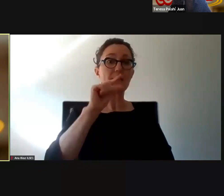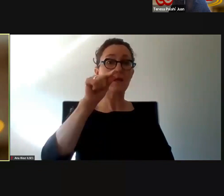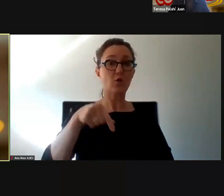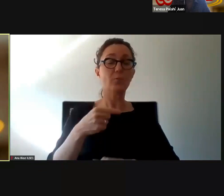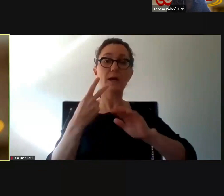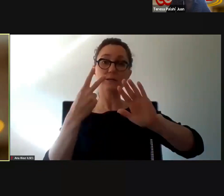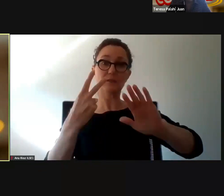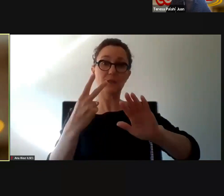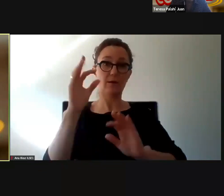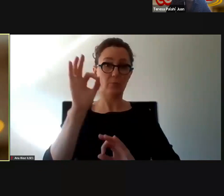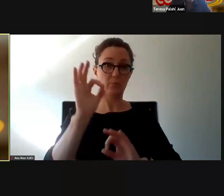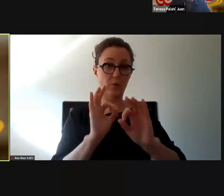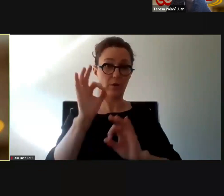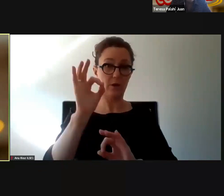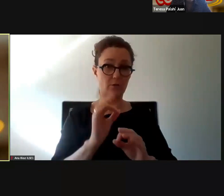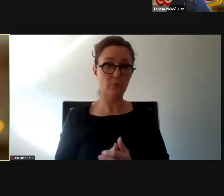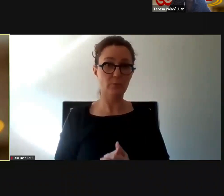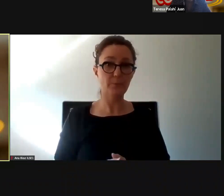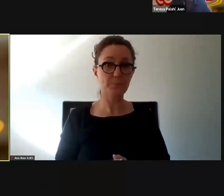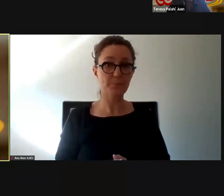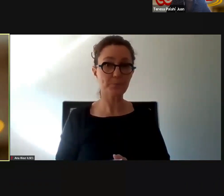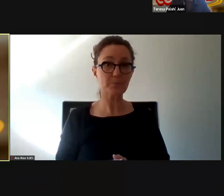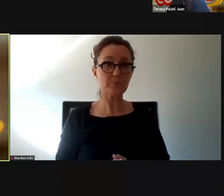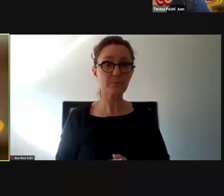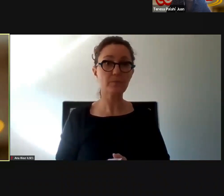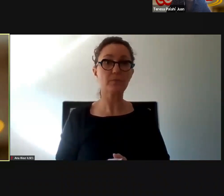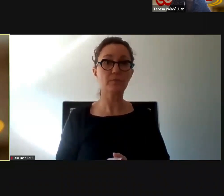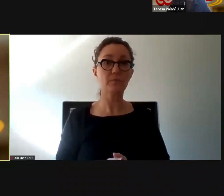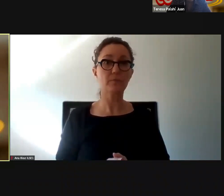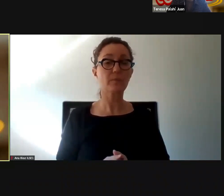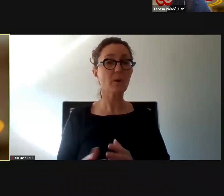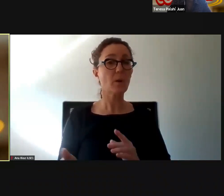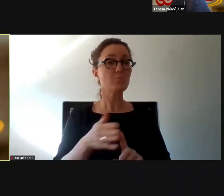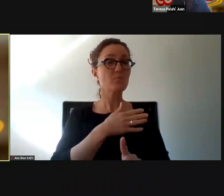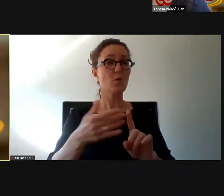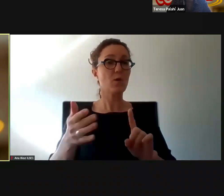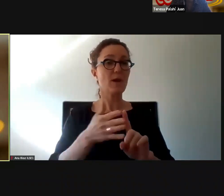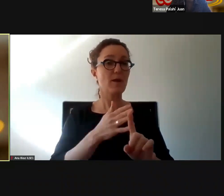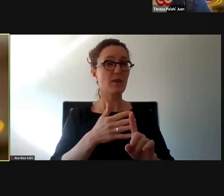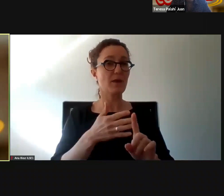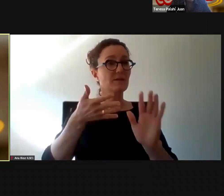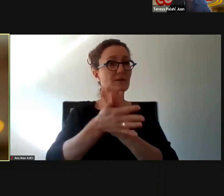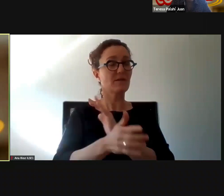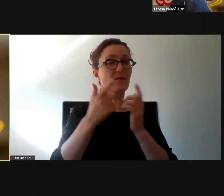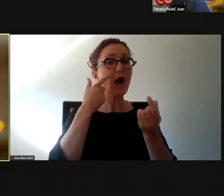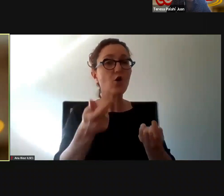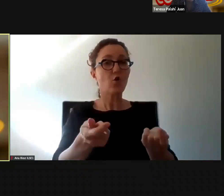20,7%. La violencia es un mecanismo de control social